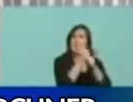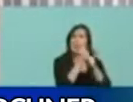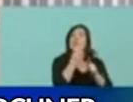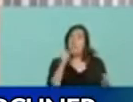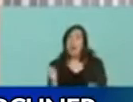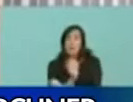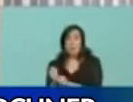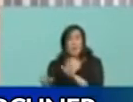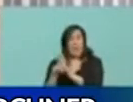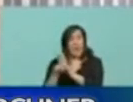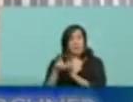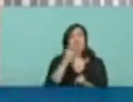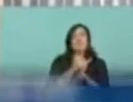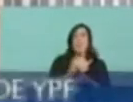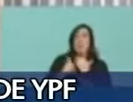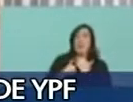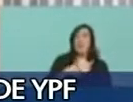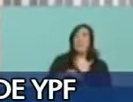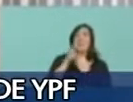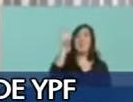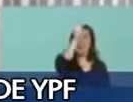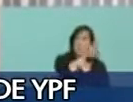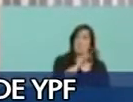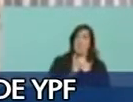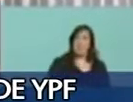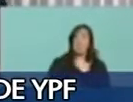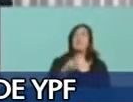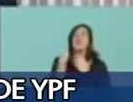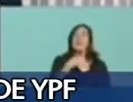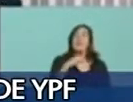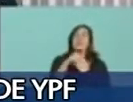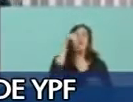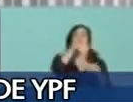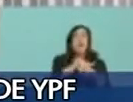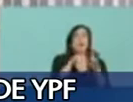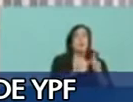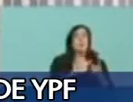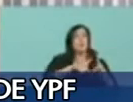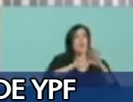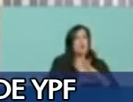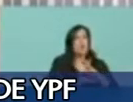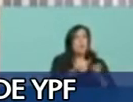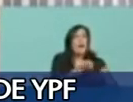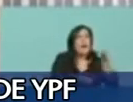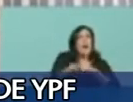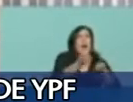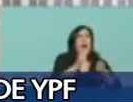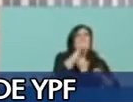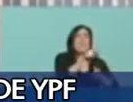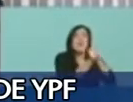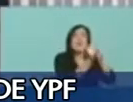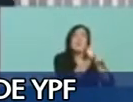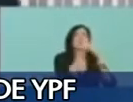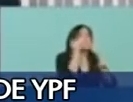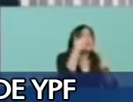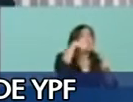la república argentina y sus provincias van a tener que actuar y votar en la misma forma en la administración de su empresa